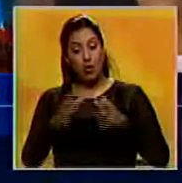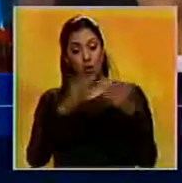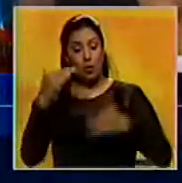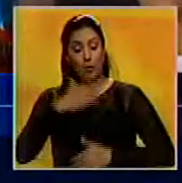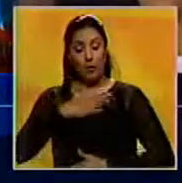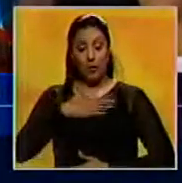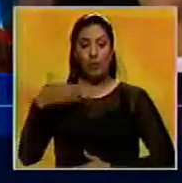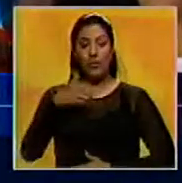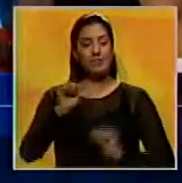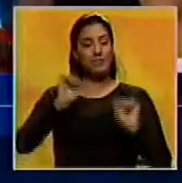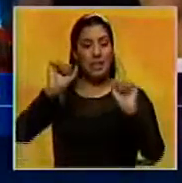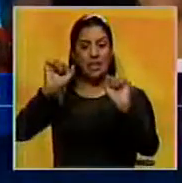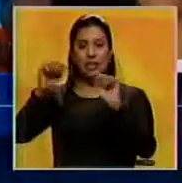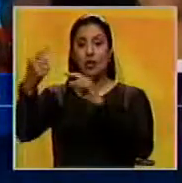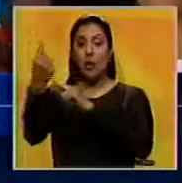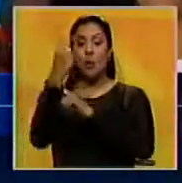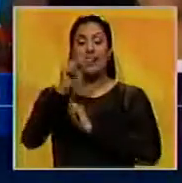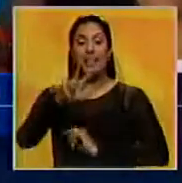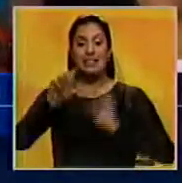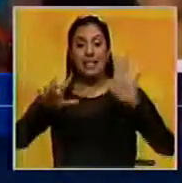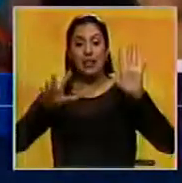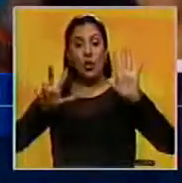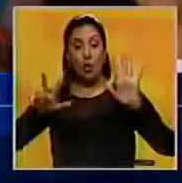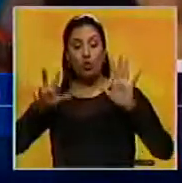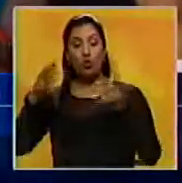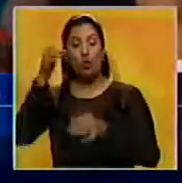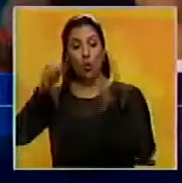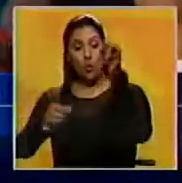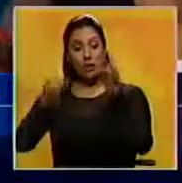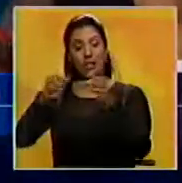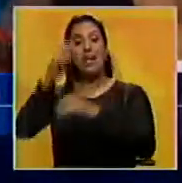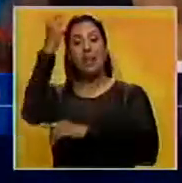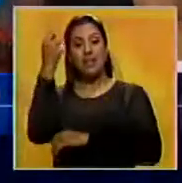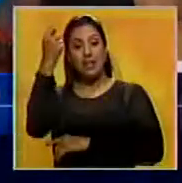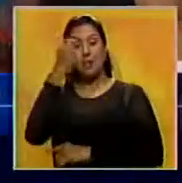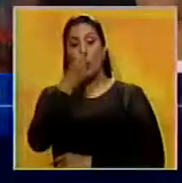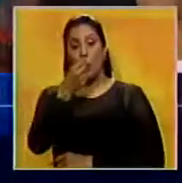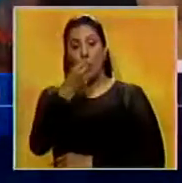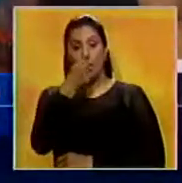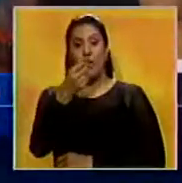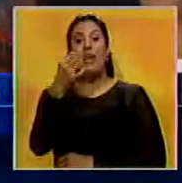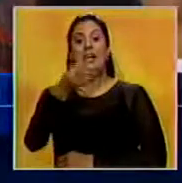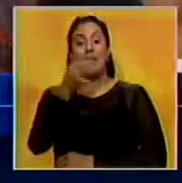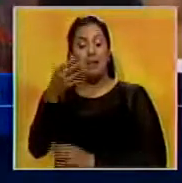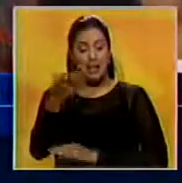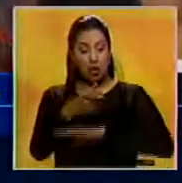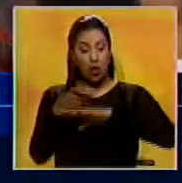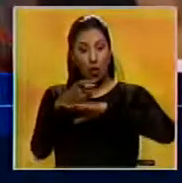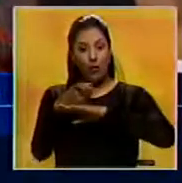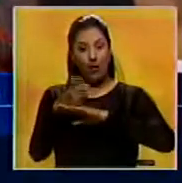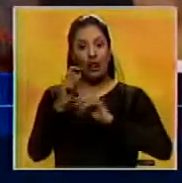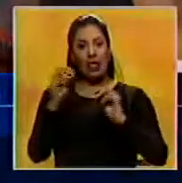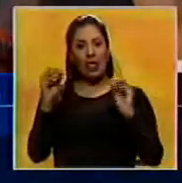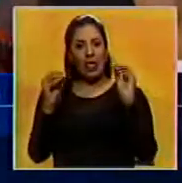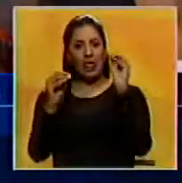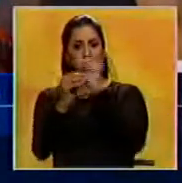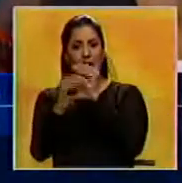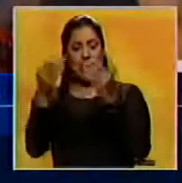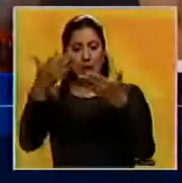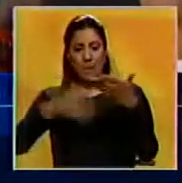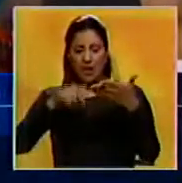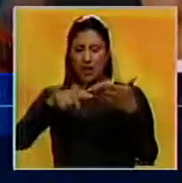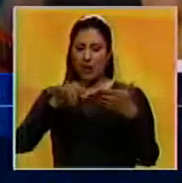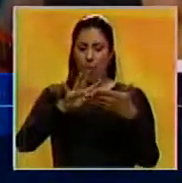Dirigentes de la MUT rechazaron la sentencia 378 del TSJ. El diputado Tomás Guanipa asegura que el gobierno se contradice en los textos